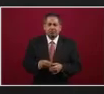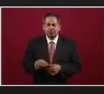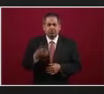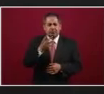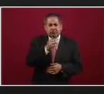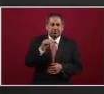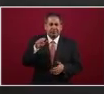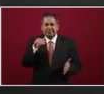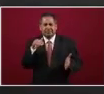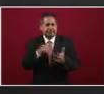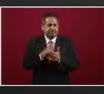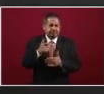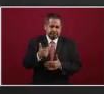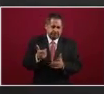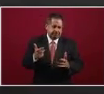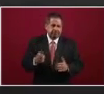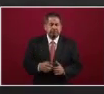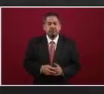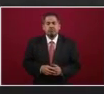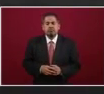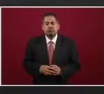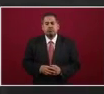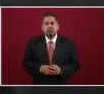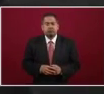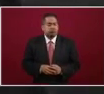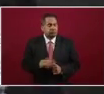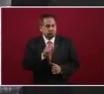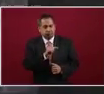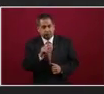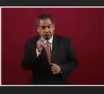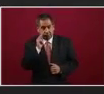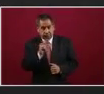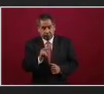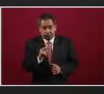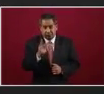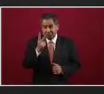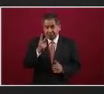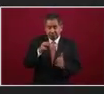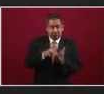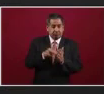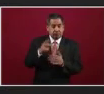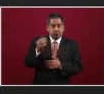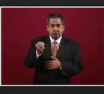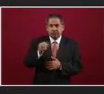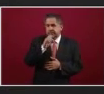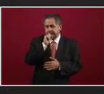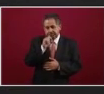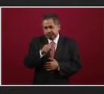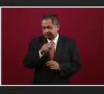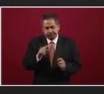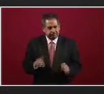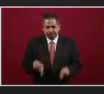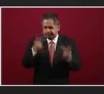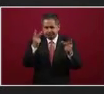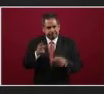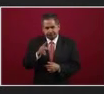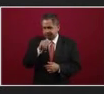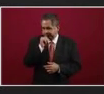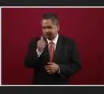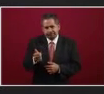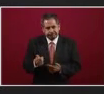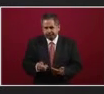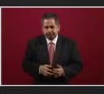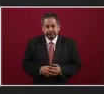900,000 pesos y todos estos bienes, este fue de 2.9, que tampoco se vendió. Sin